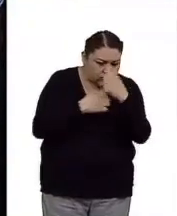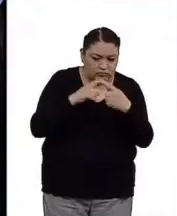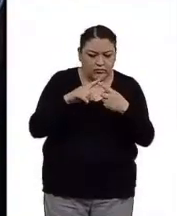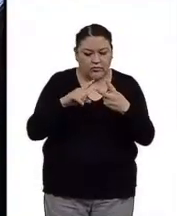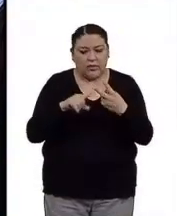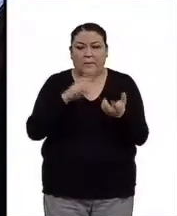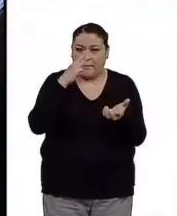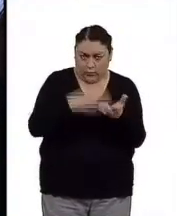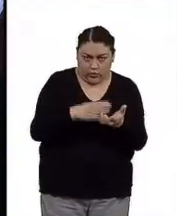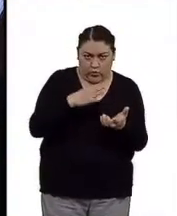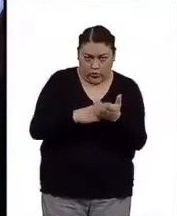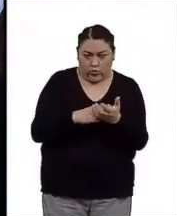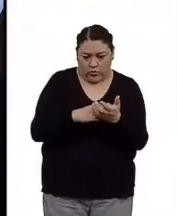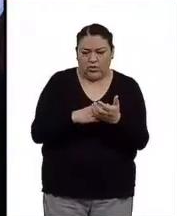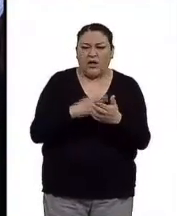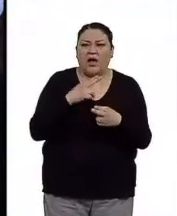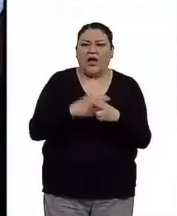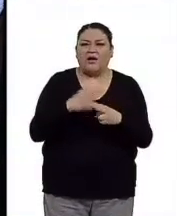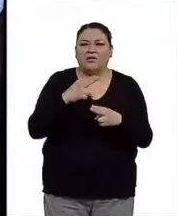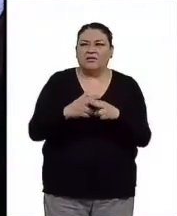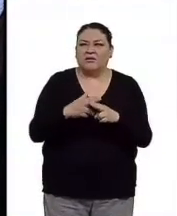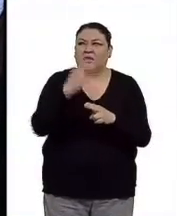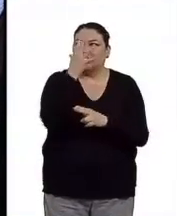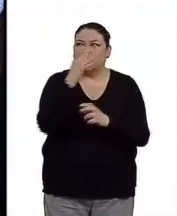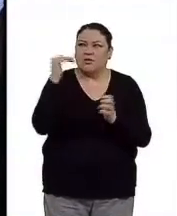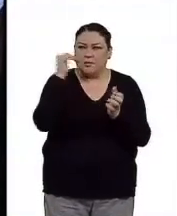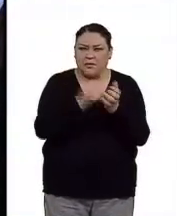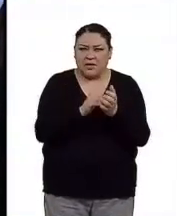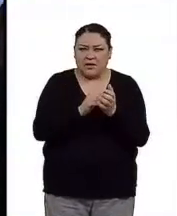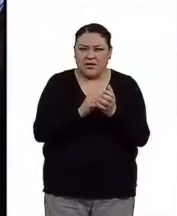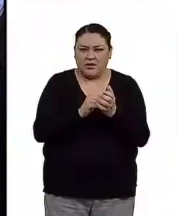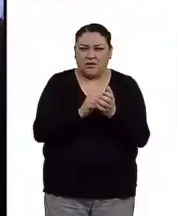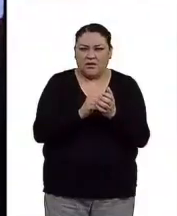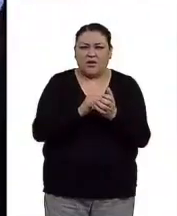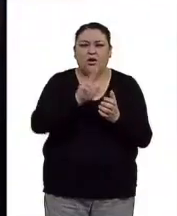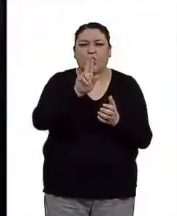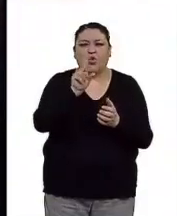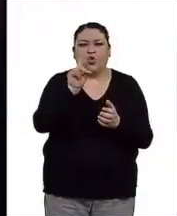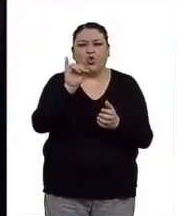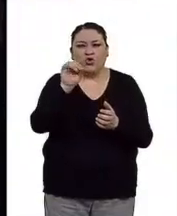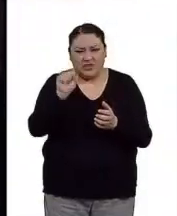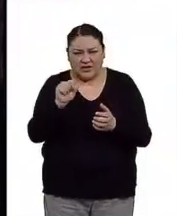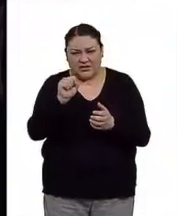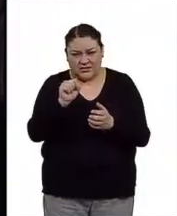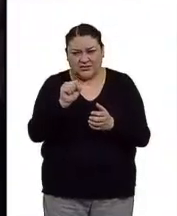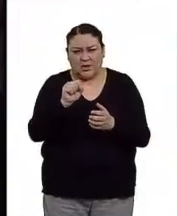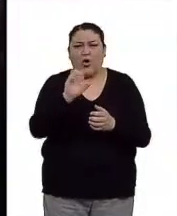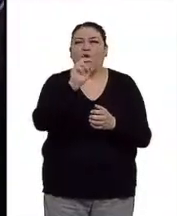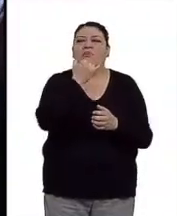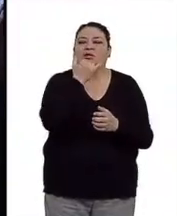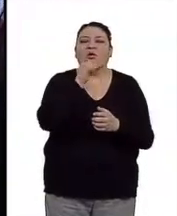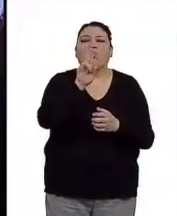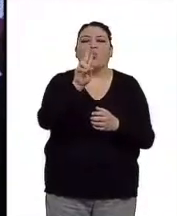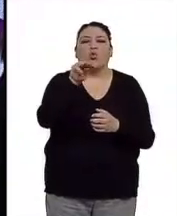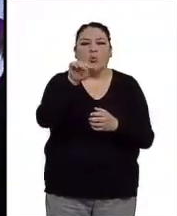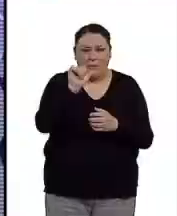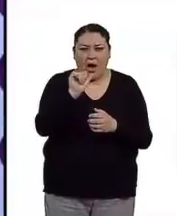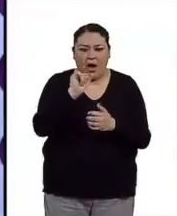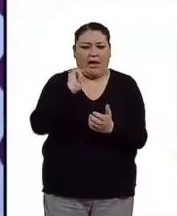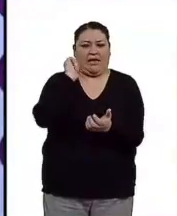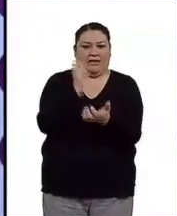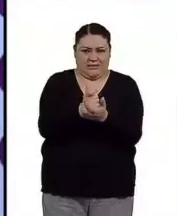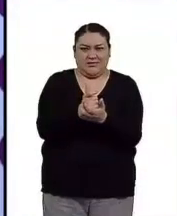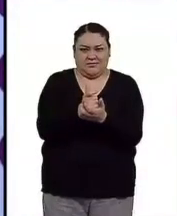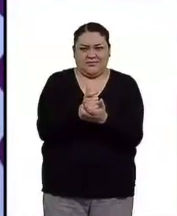también hasta 5,000 días, si no me equivoco, de salario mínimo o de UMA, como